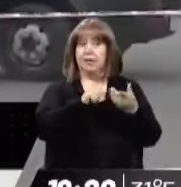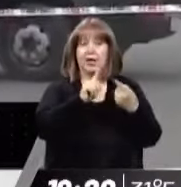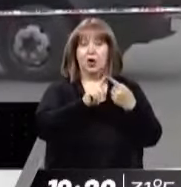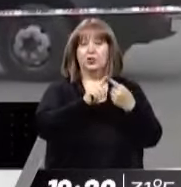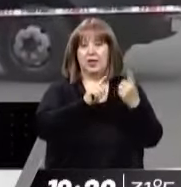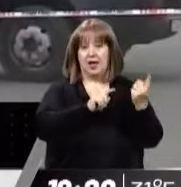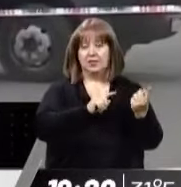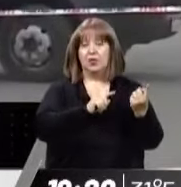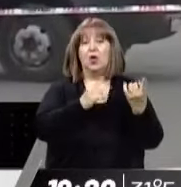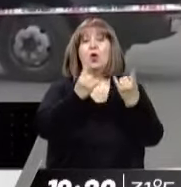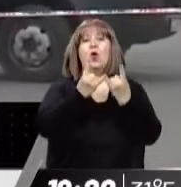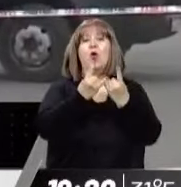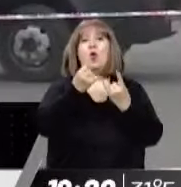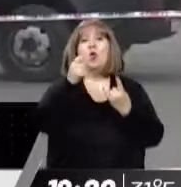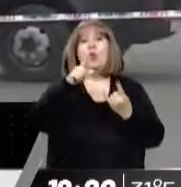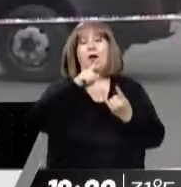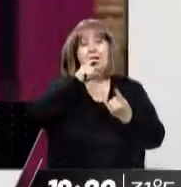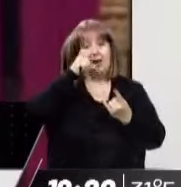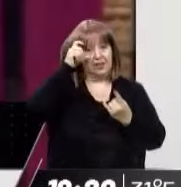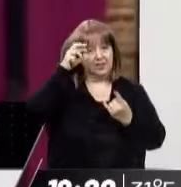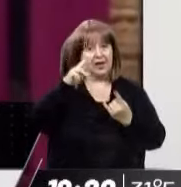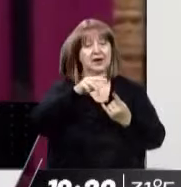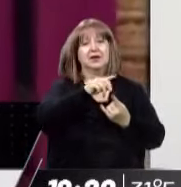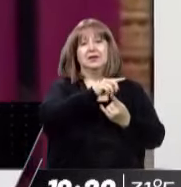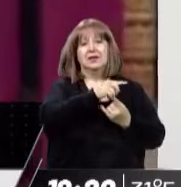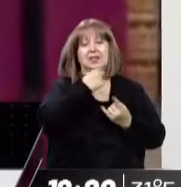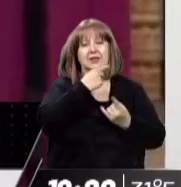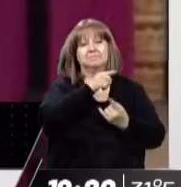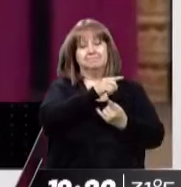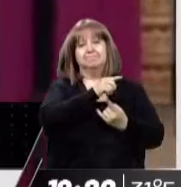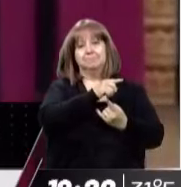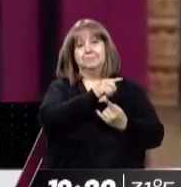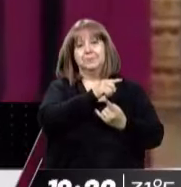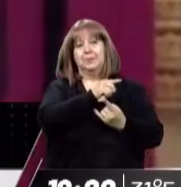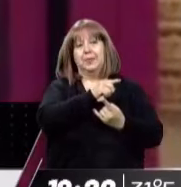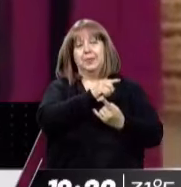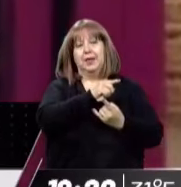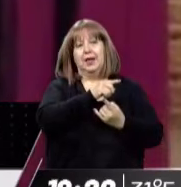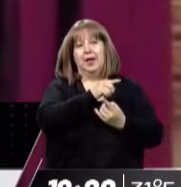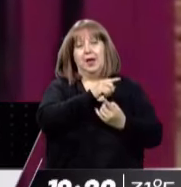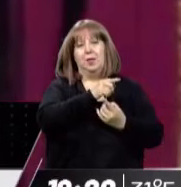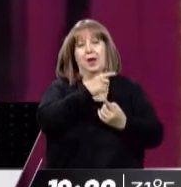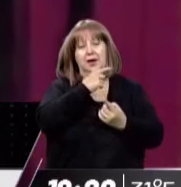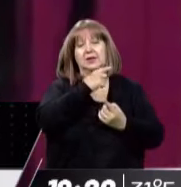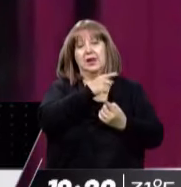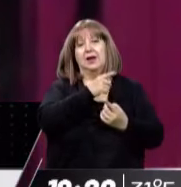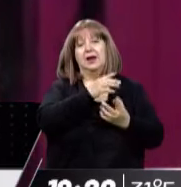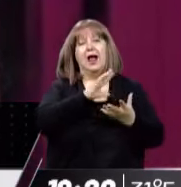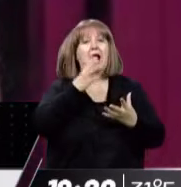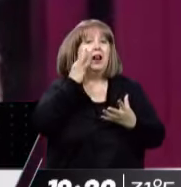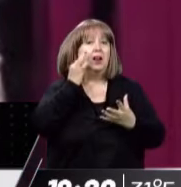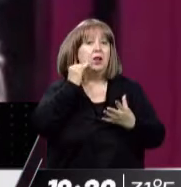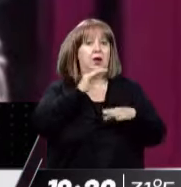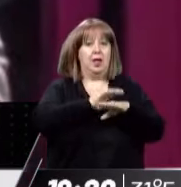En cuanto a, diríamos, lo que lo complica a este hombre en la causa, ¿no? Por la muerte